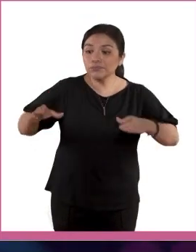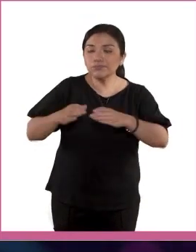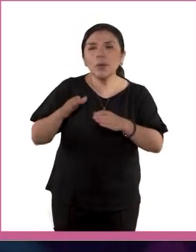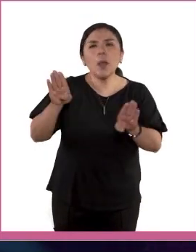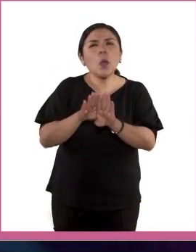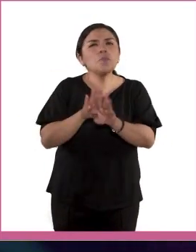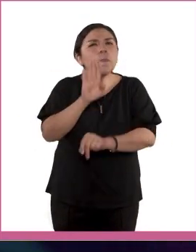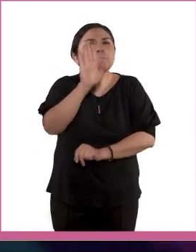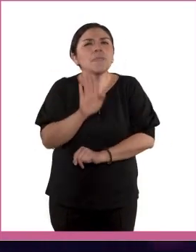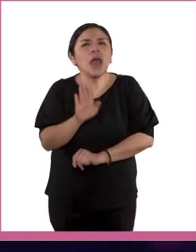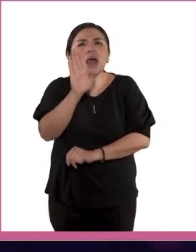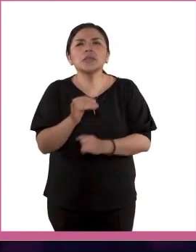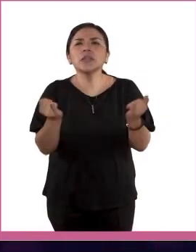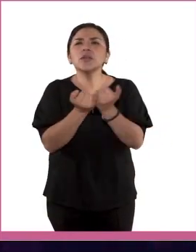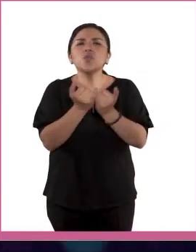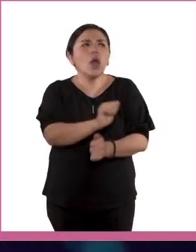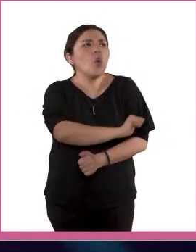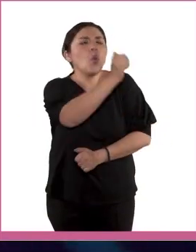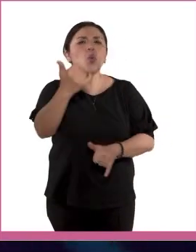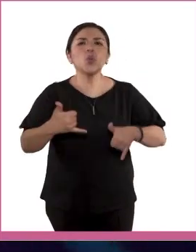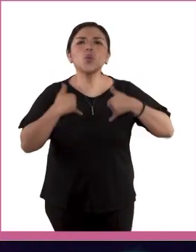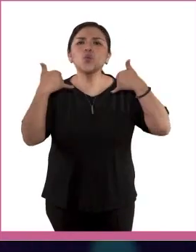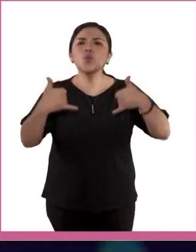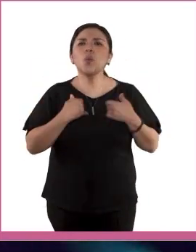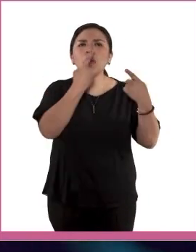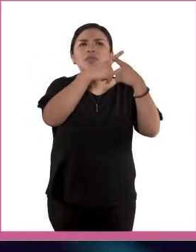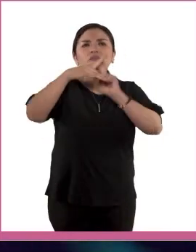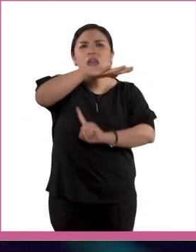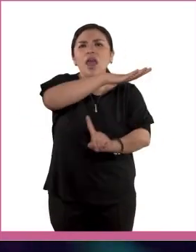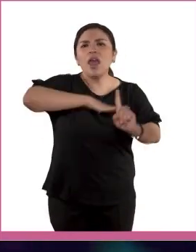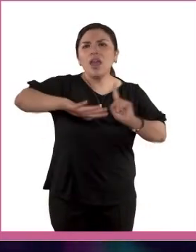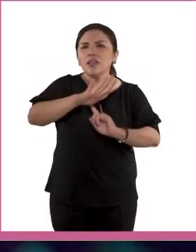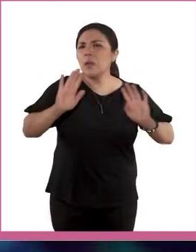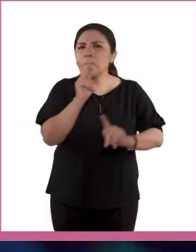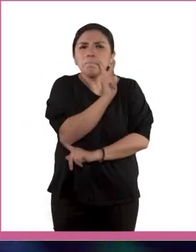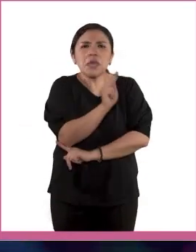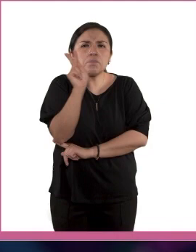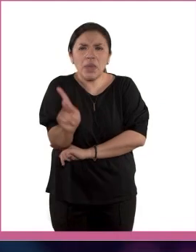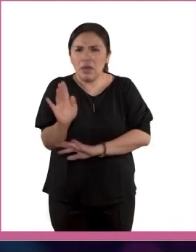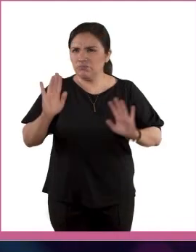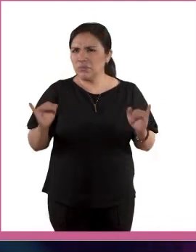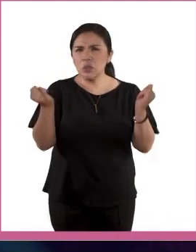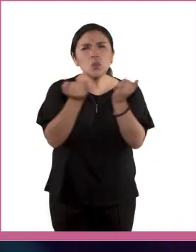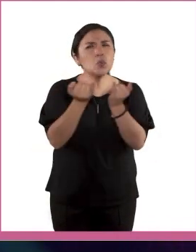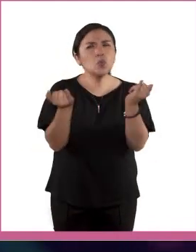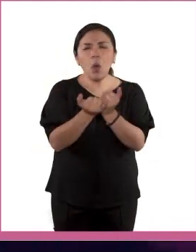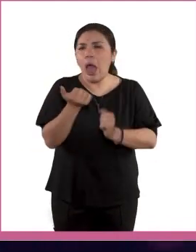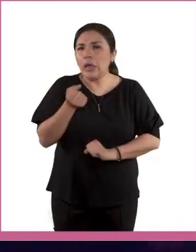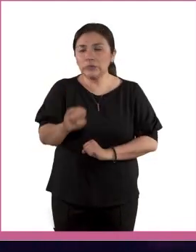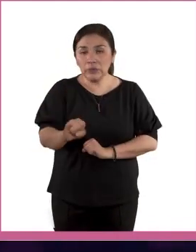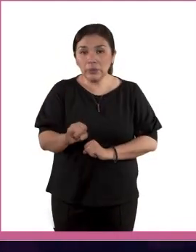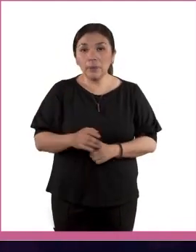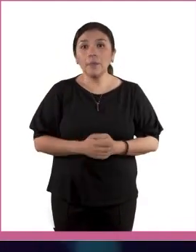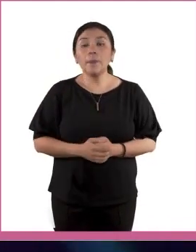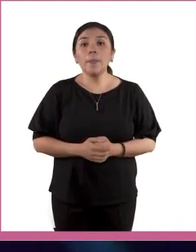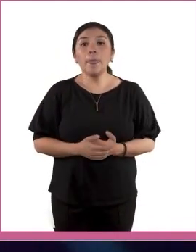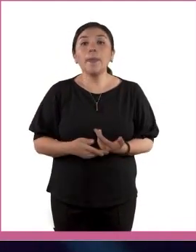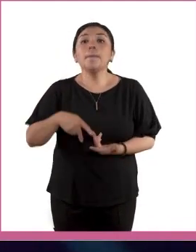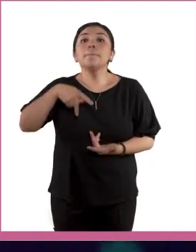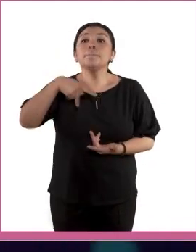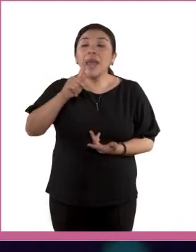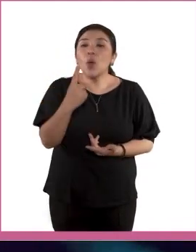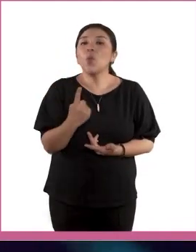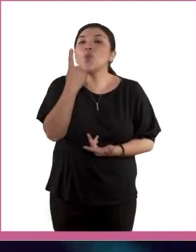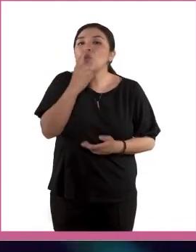bien parecida a la de cualquier joven en distintos contextos. Estoy hablando en cualquier contexto. Con